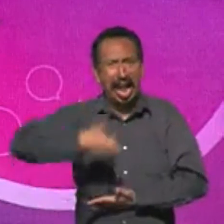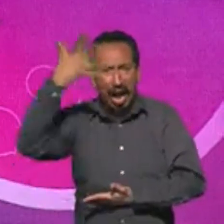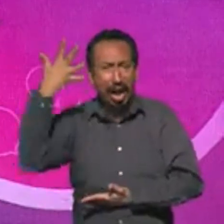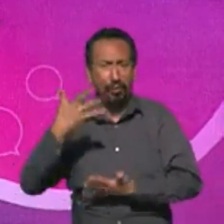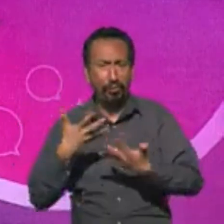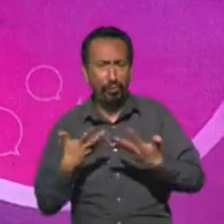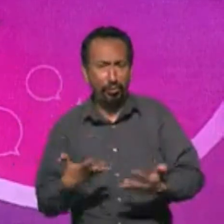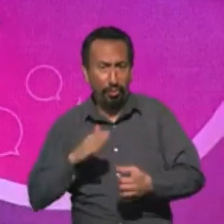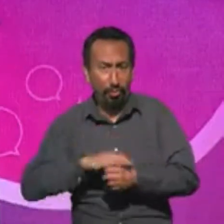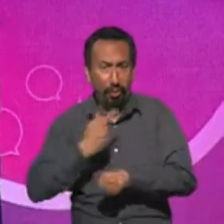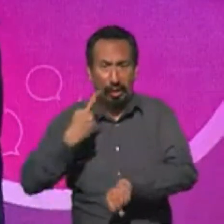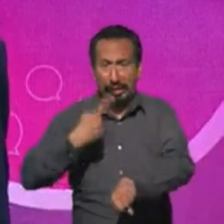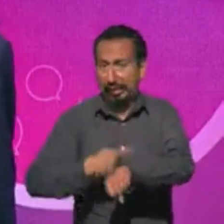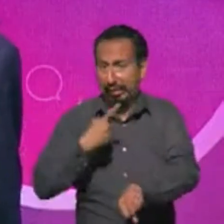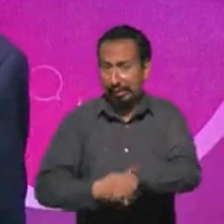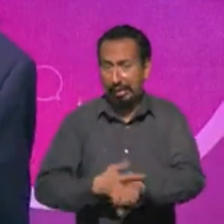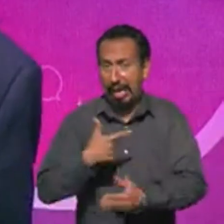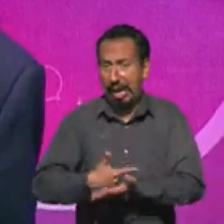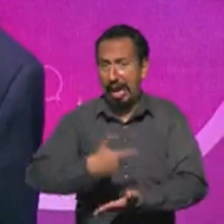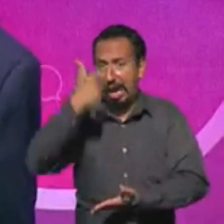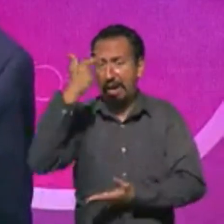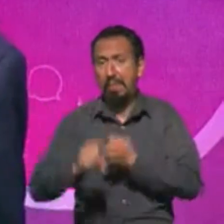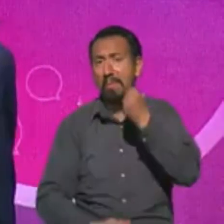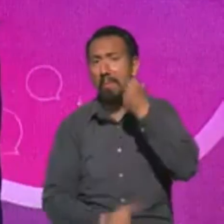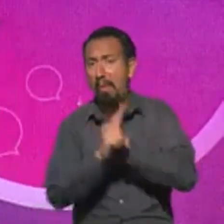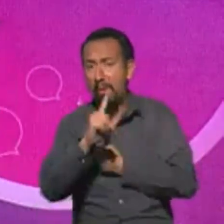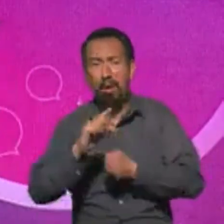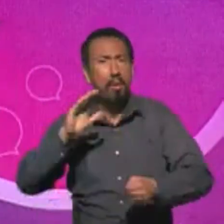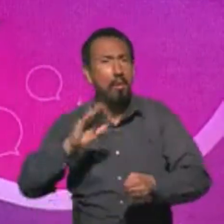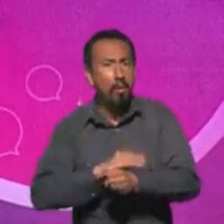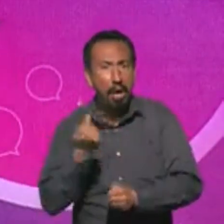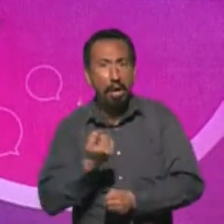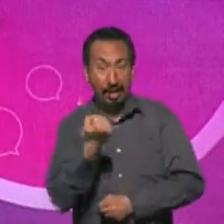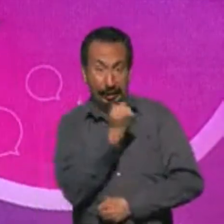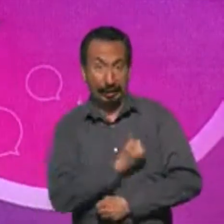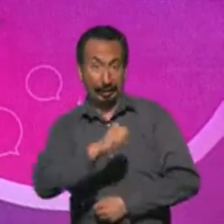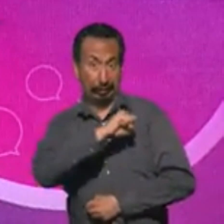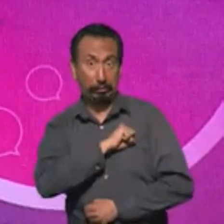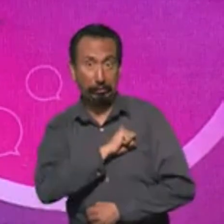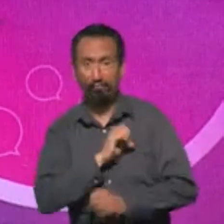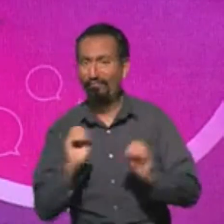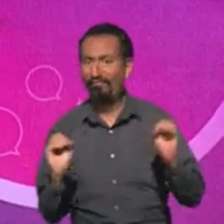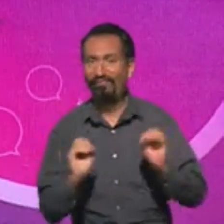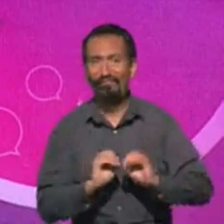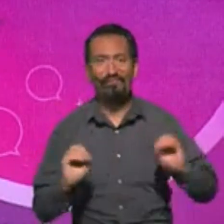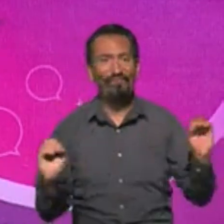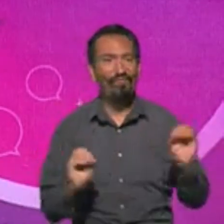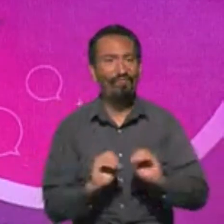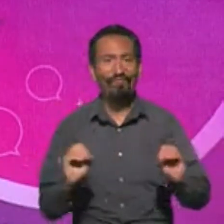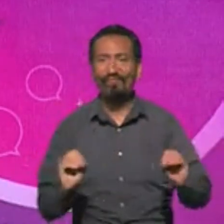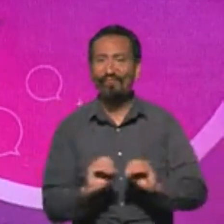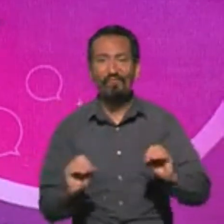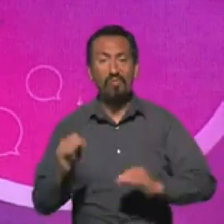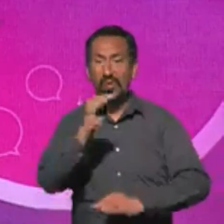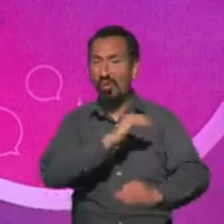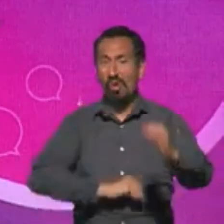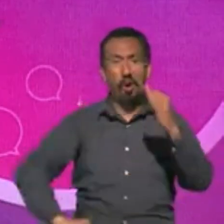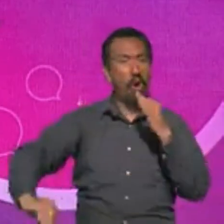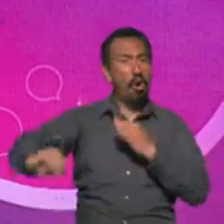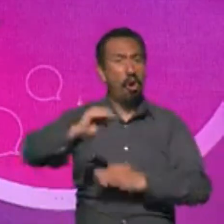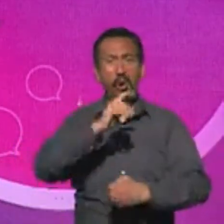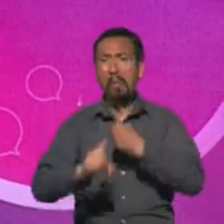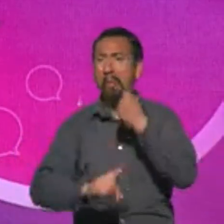esta enfermedad El problema es que no se curan las las personas El problema es que todos los que tengan